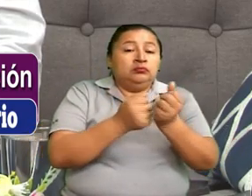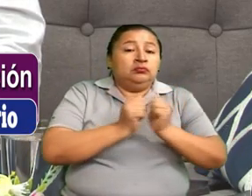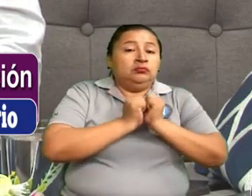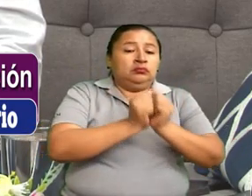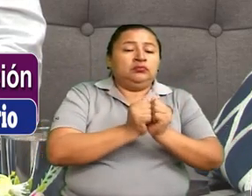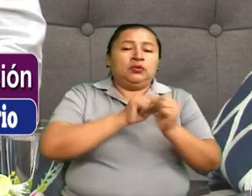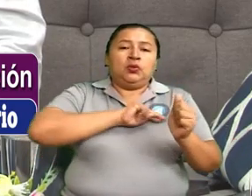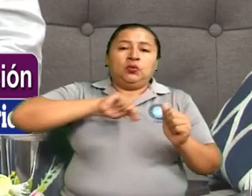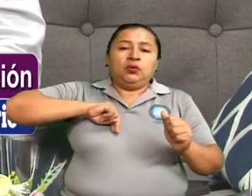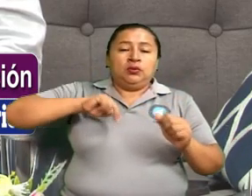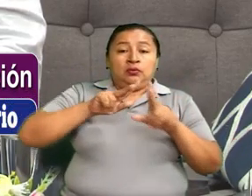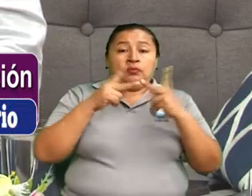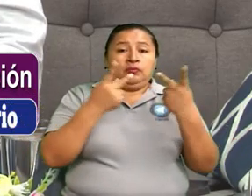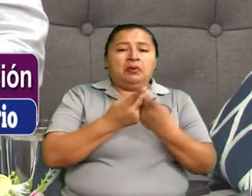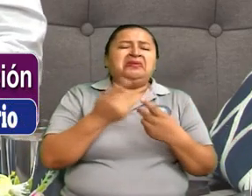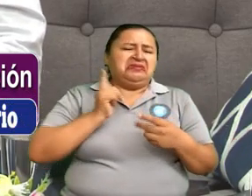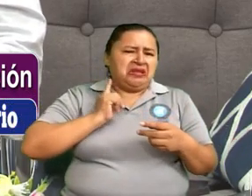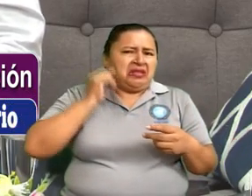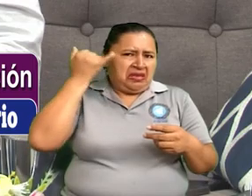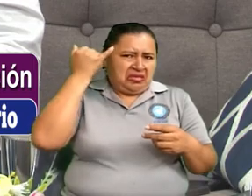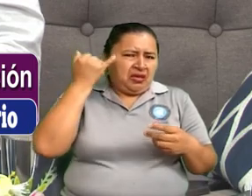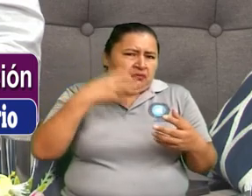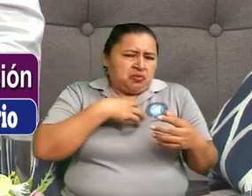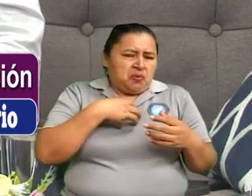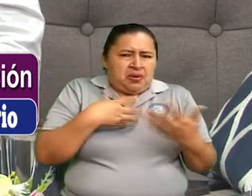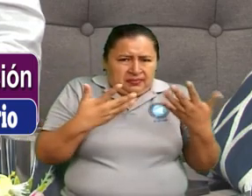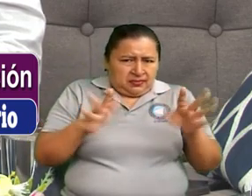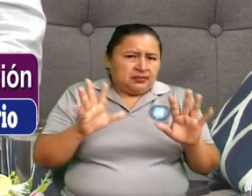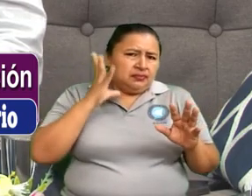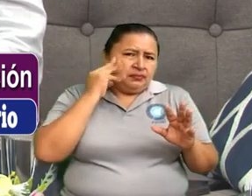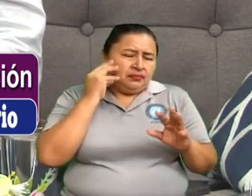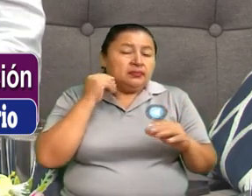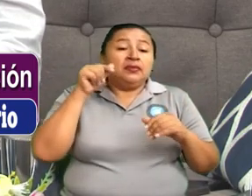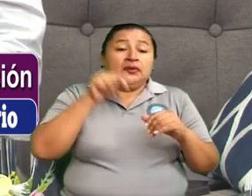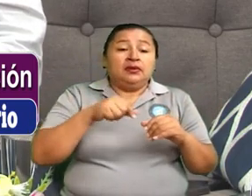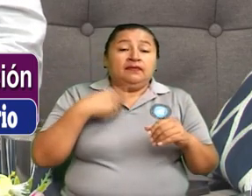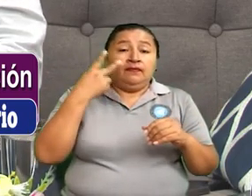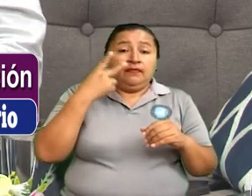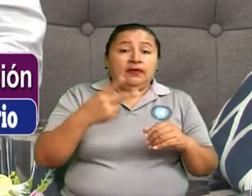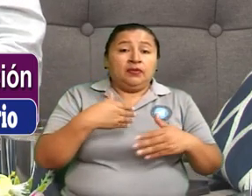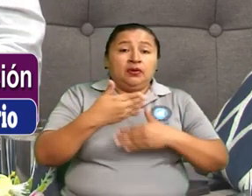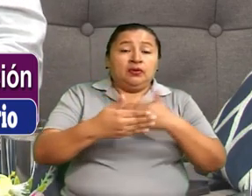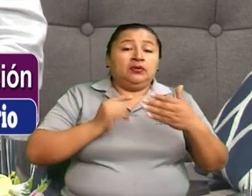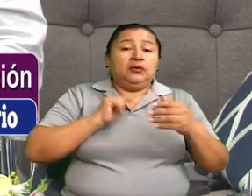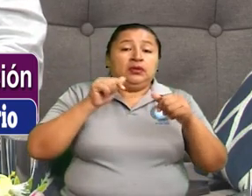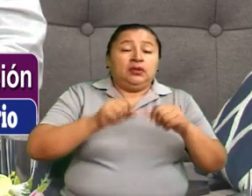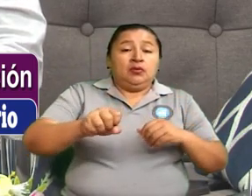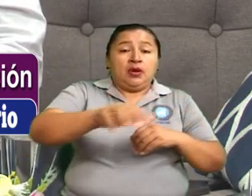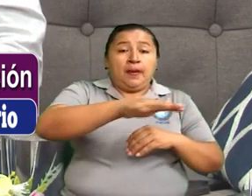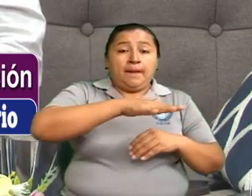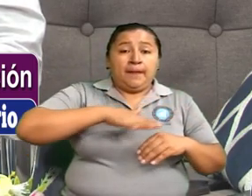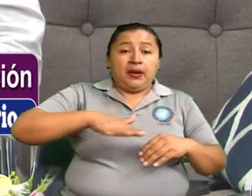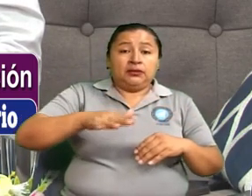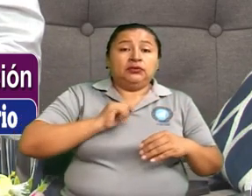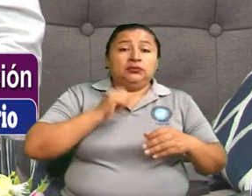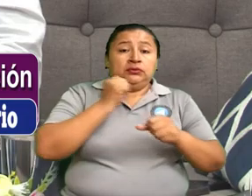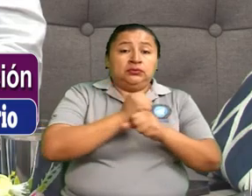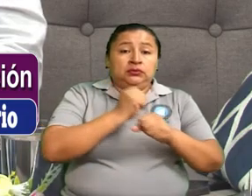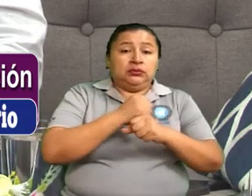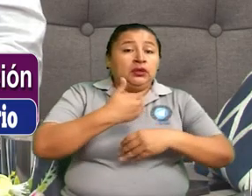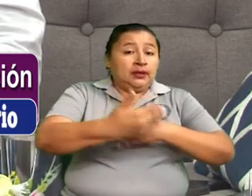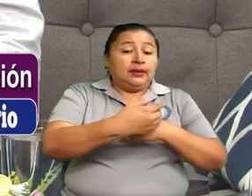es creativo por naturaleza y desde ahí que nosotros nos encontramos la estrategia de los espacios de comercialización,